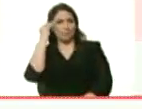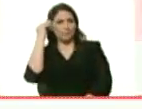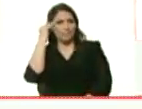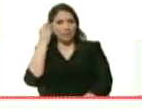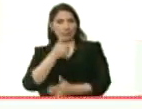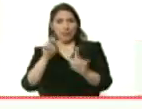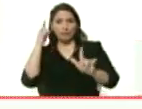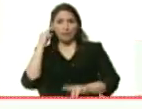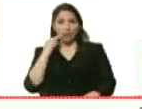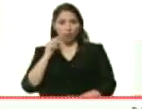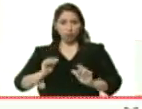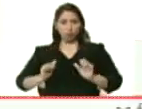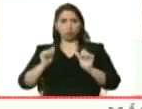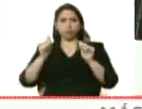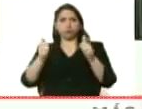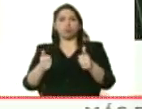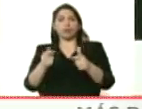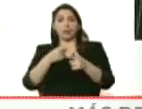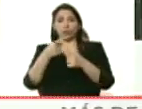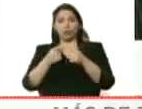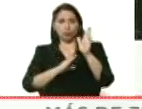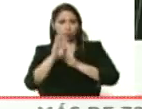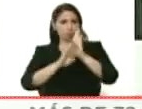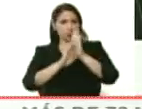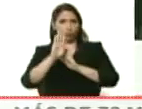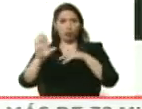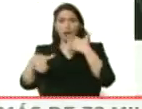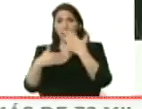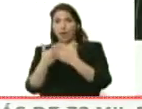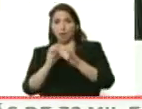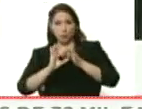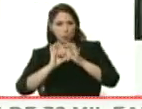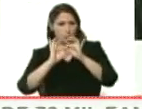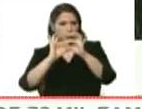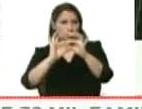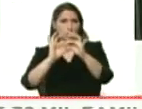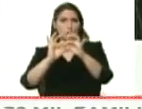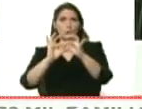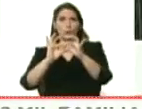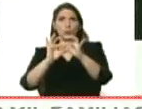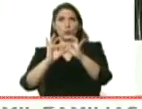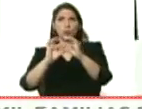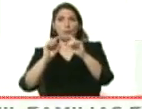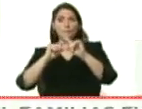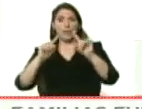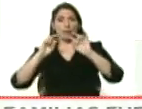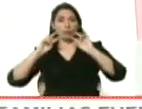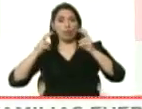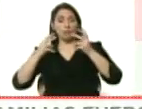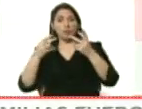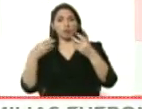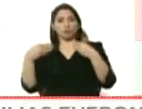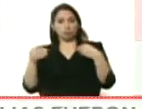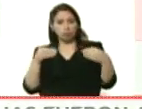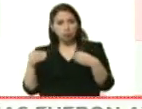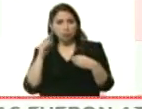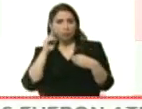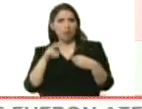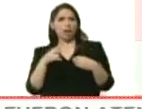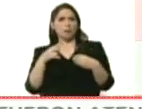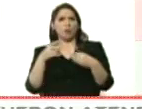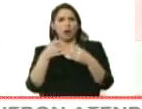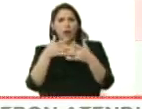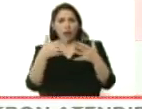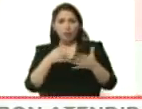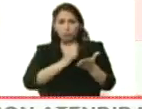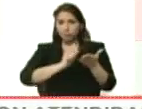libertador comienza entonces a desarrollarse hasta su consolidación, pero en términos manejables. Veamos lo que escribía Bolívar